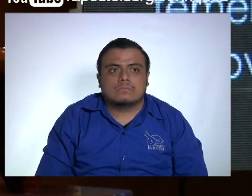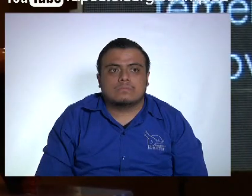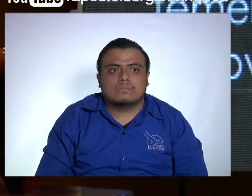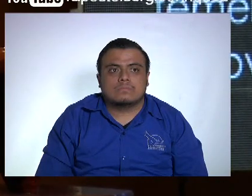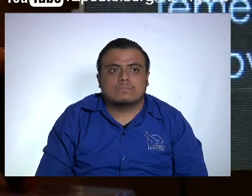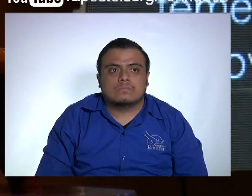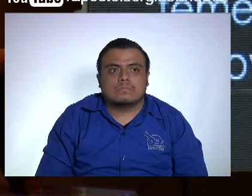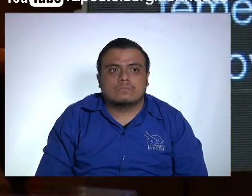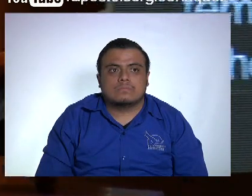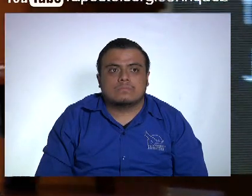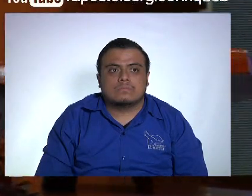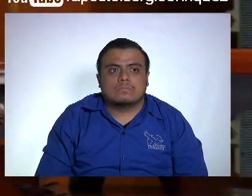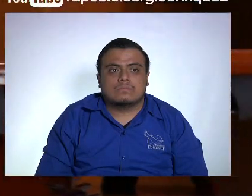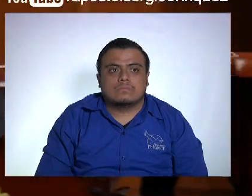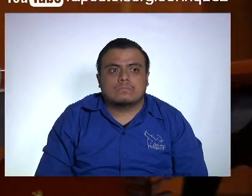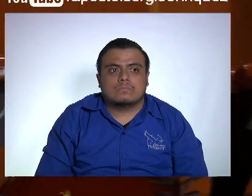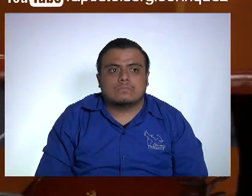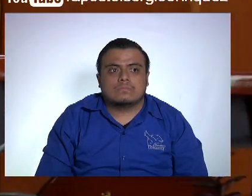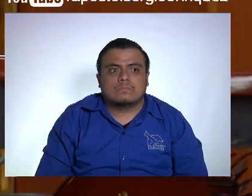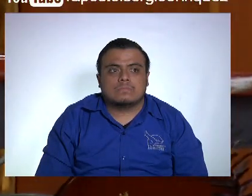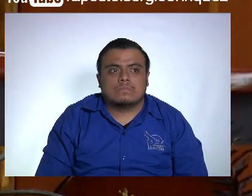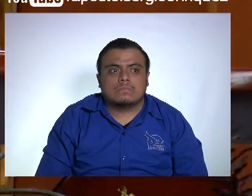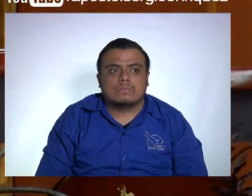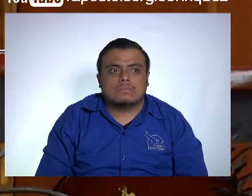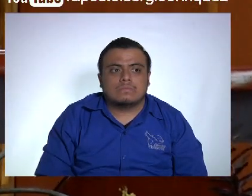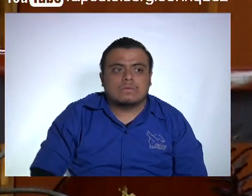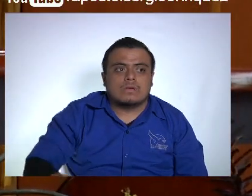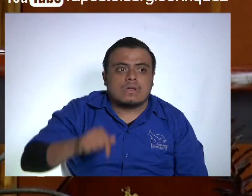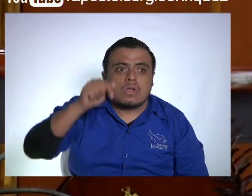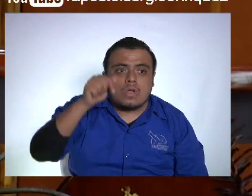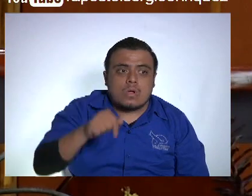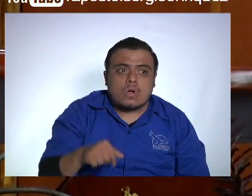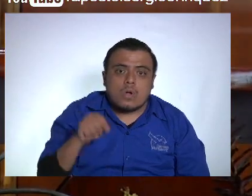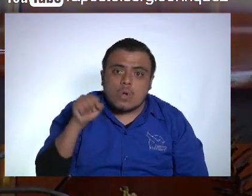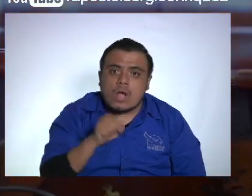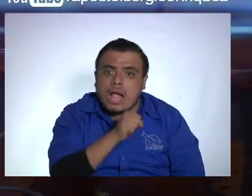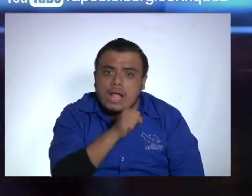Hoy levantábamos nuestro cántico nuevo y qué rico, hermanos.